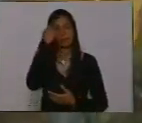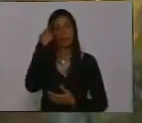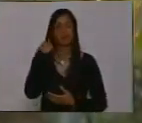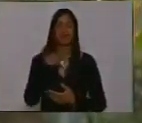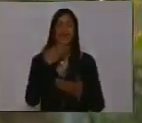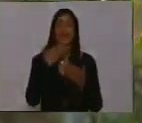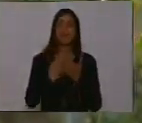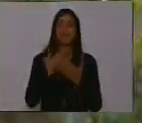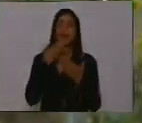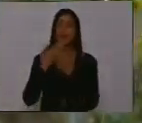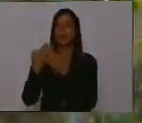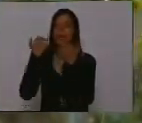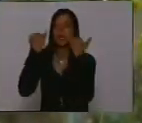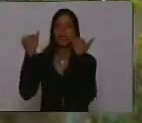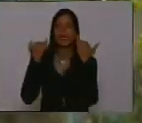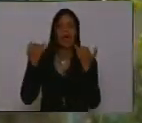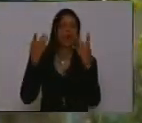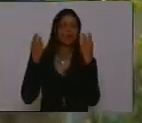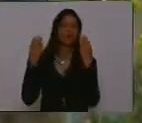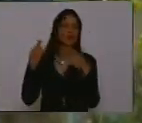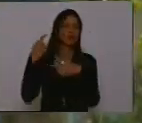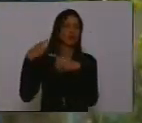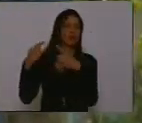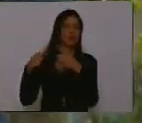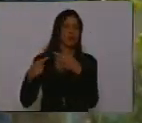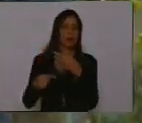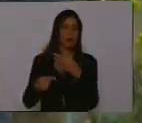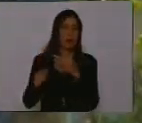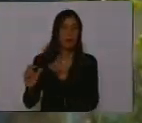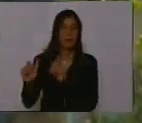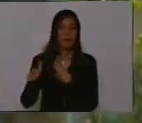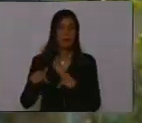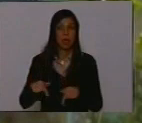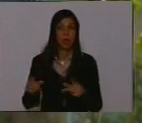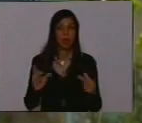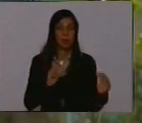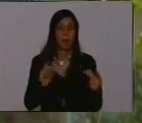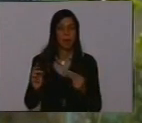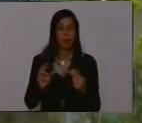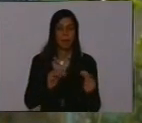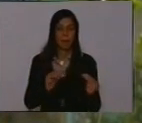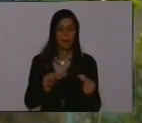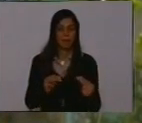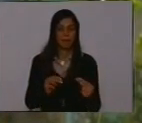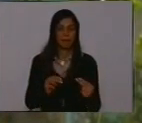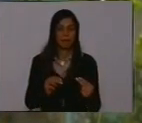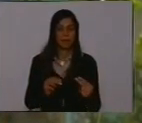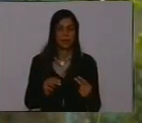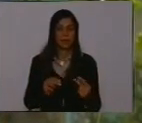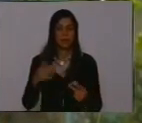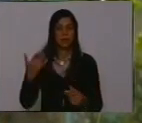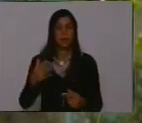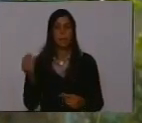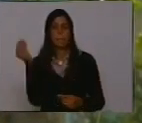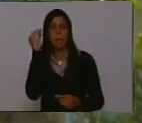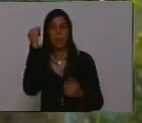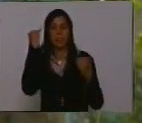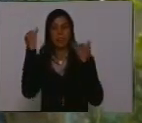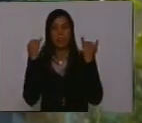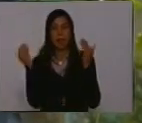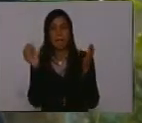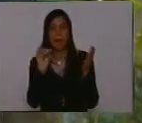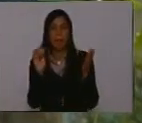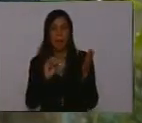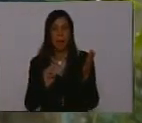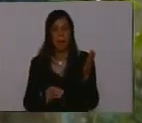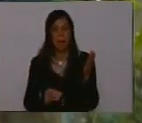propuestas. Esas son solo algunas de un debate que se está iniciando, de un debate que debe ser enriquecido y